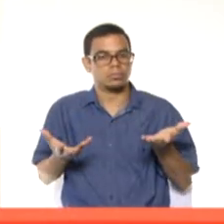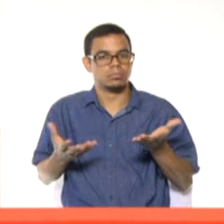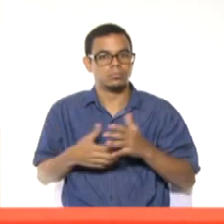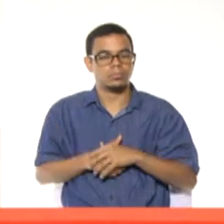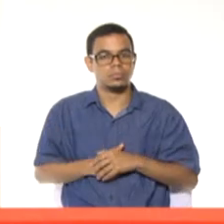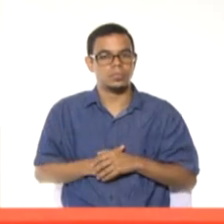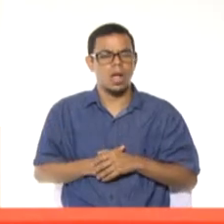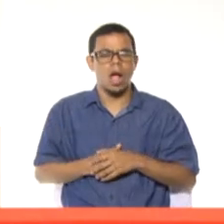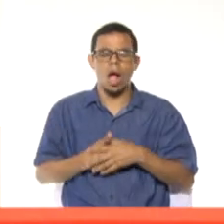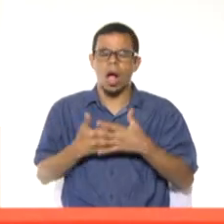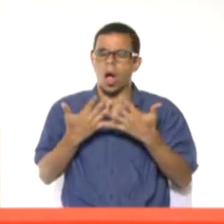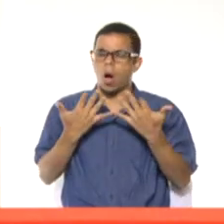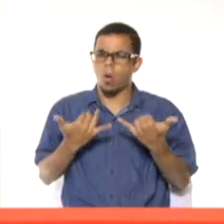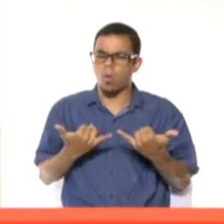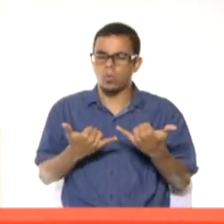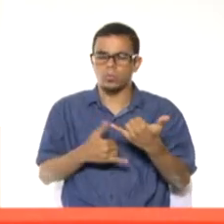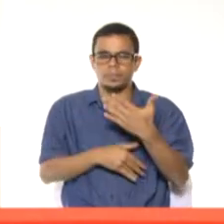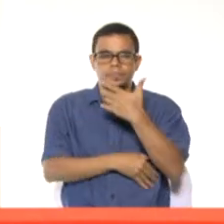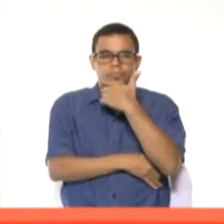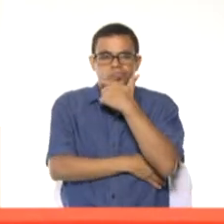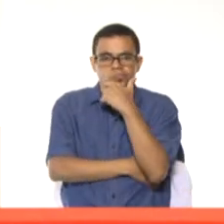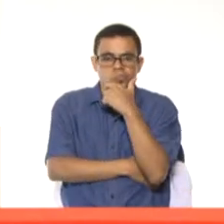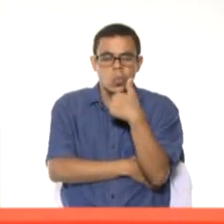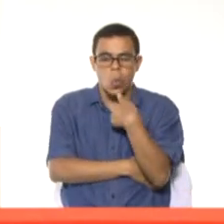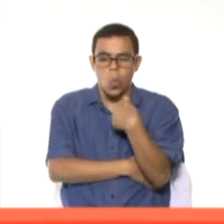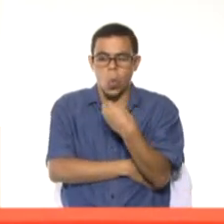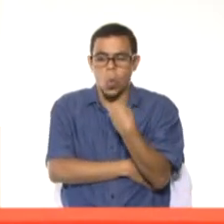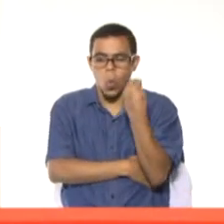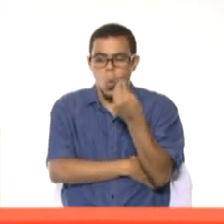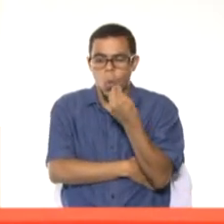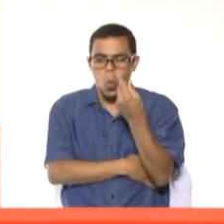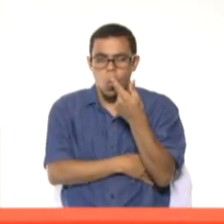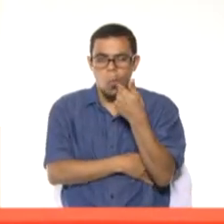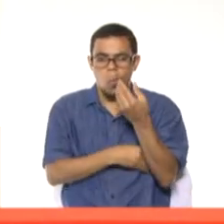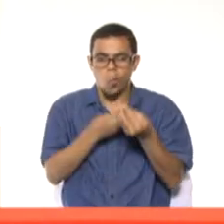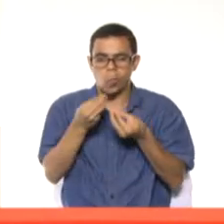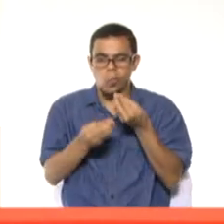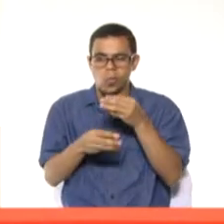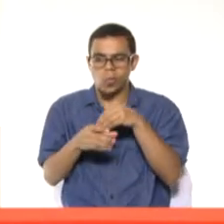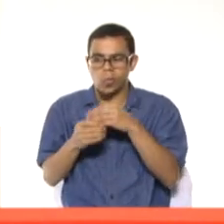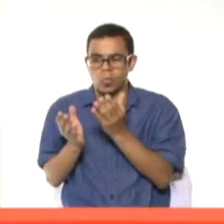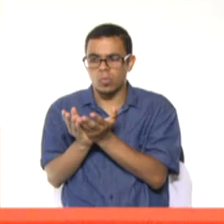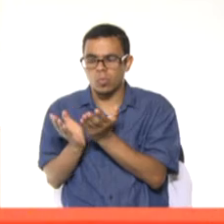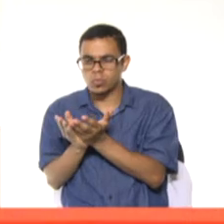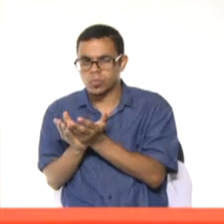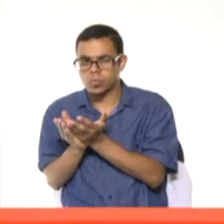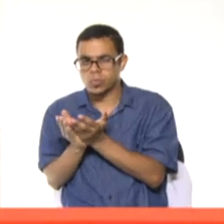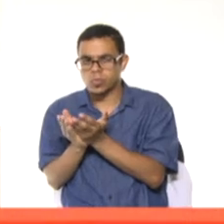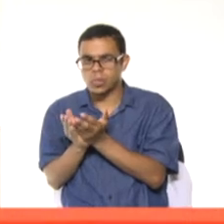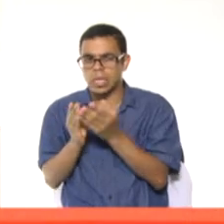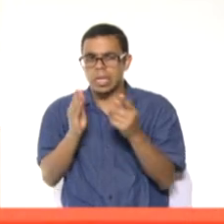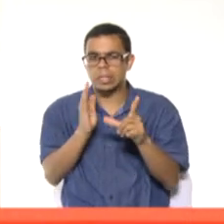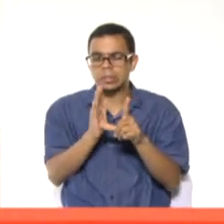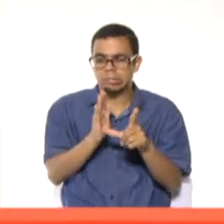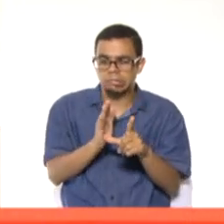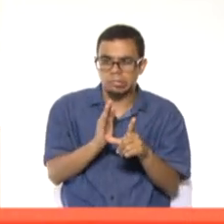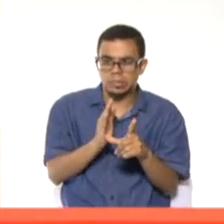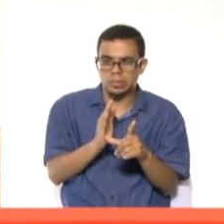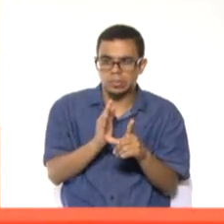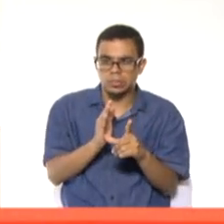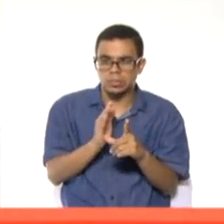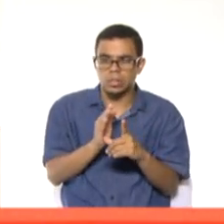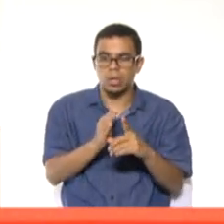alimentaria. Pero ¿cómo tener una agricultura desde nuestra escuela, desde nuestros